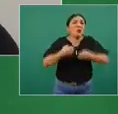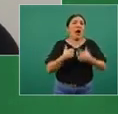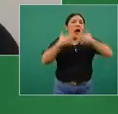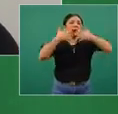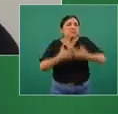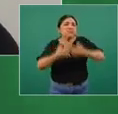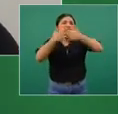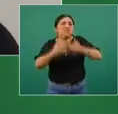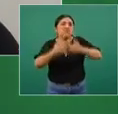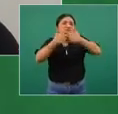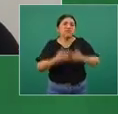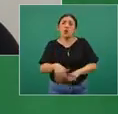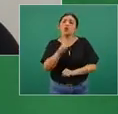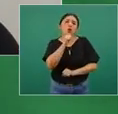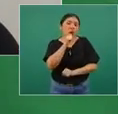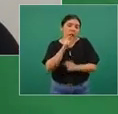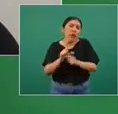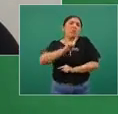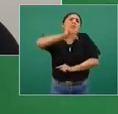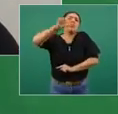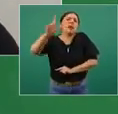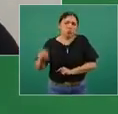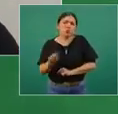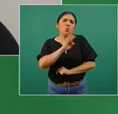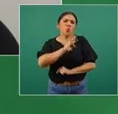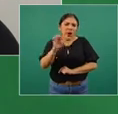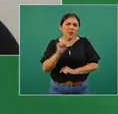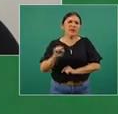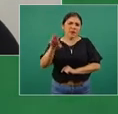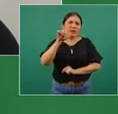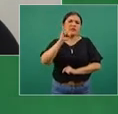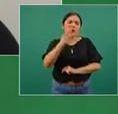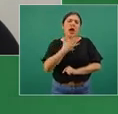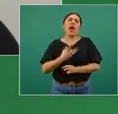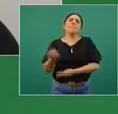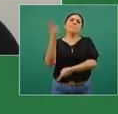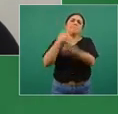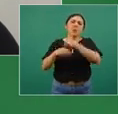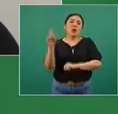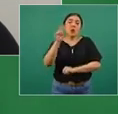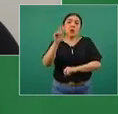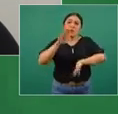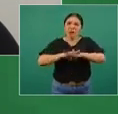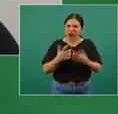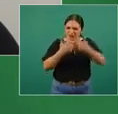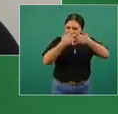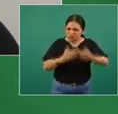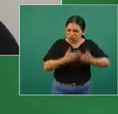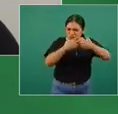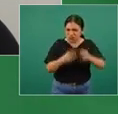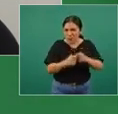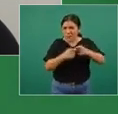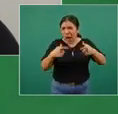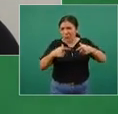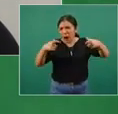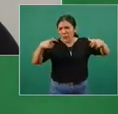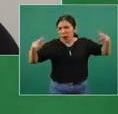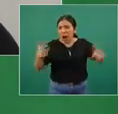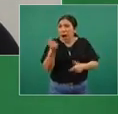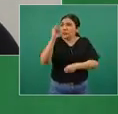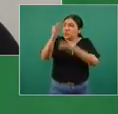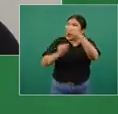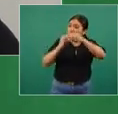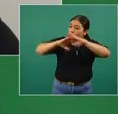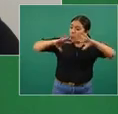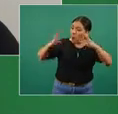quiere decir que más adelante pudiera, obviamente sí, una vez que la producción se incremente a nivel internacional